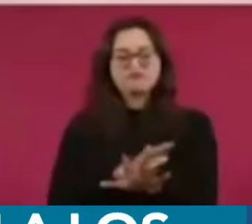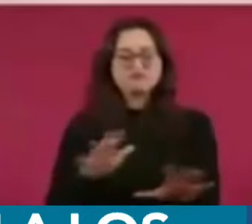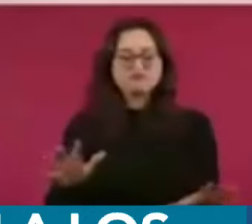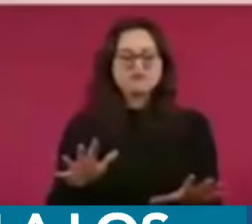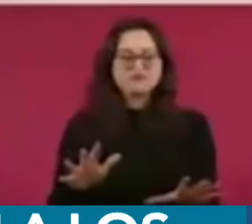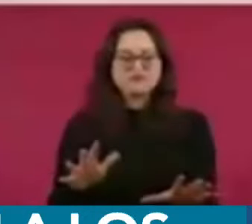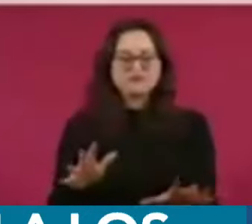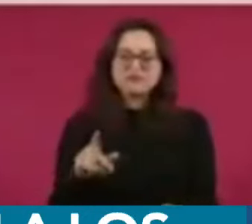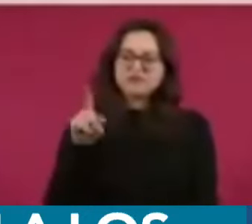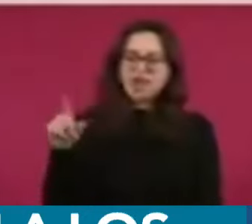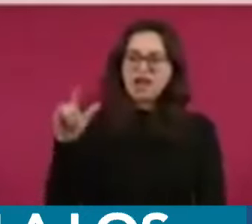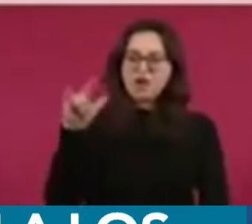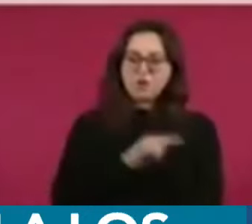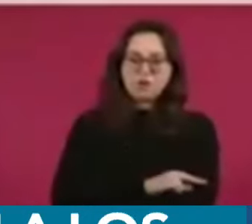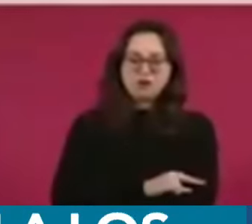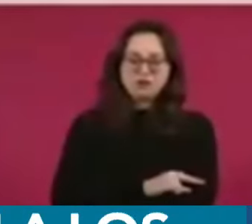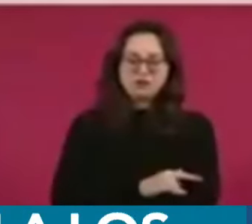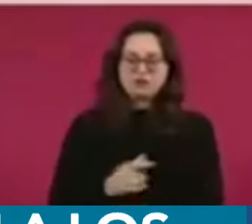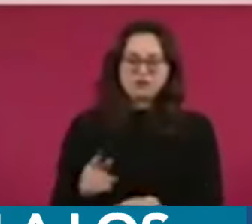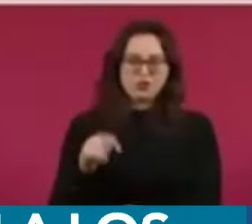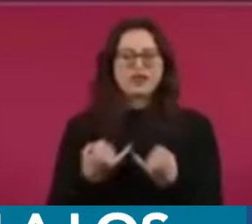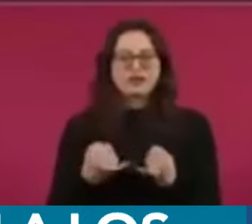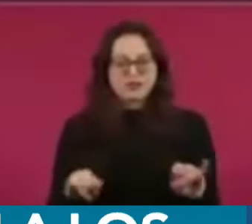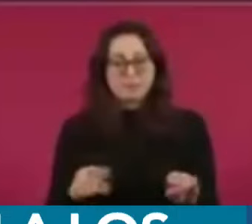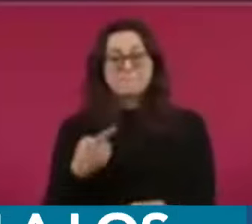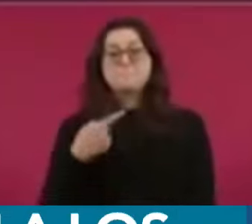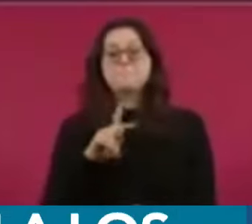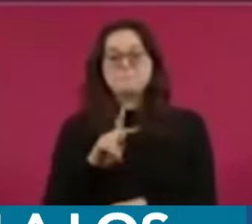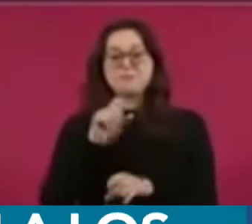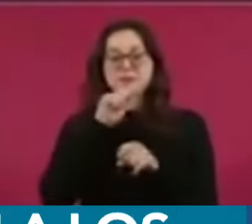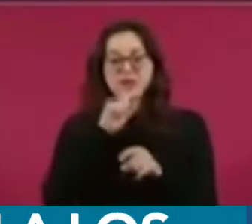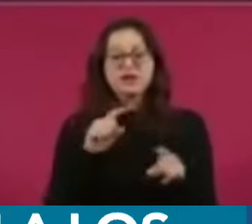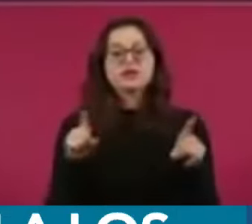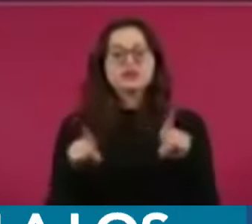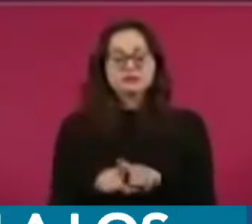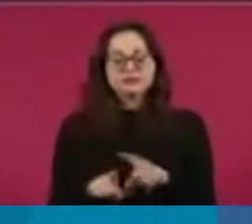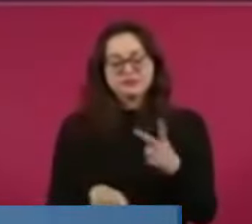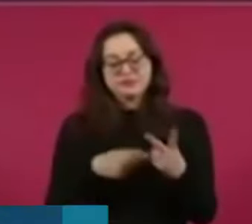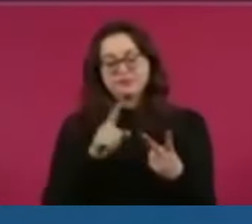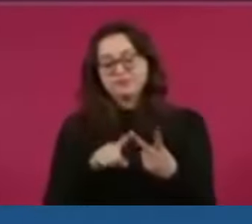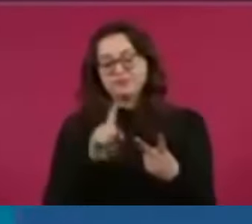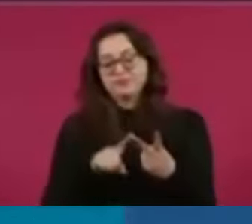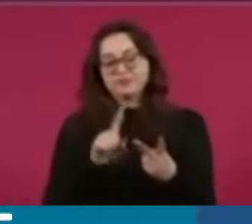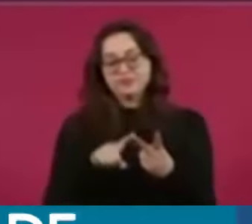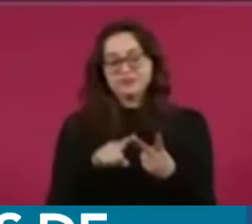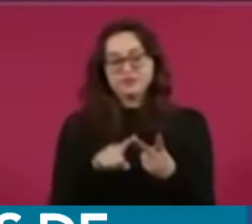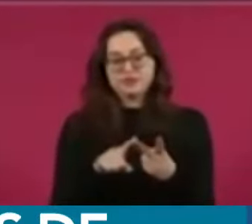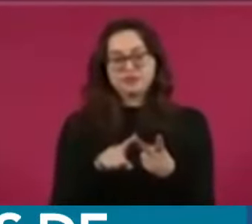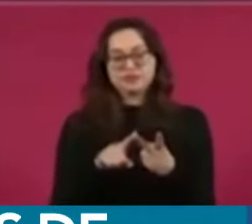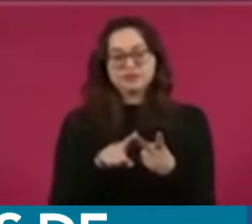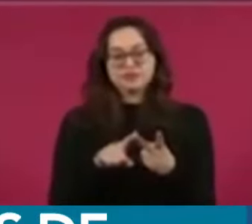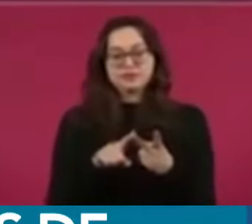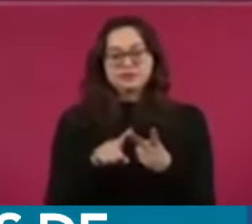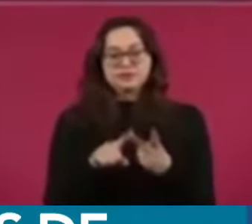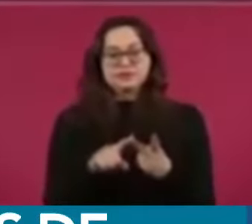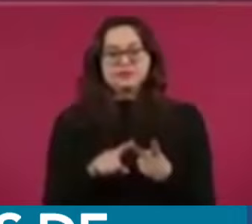conservador Partido Acción Nacional amagaron este miércoles con presentar denuncias penales en contra de tres hijos del presidente mexicano Andrés